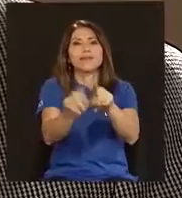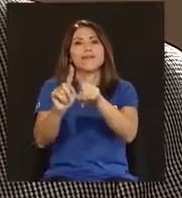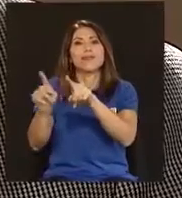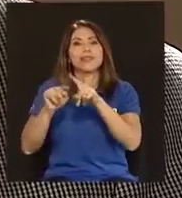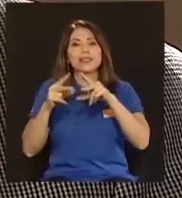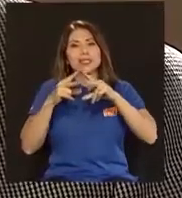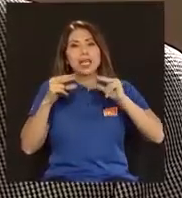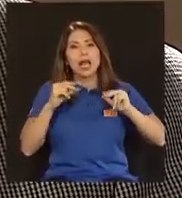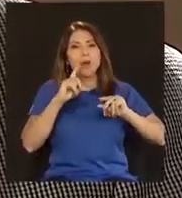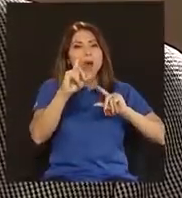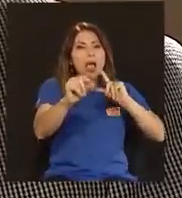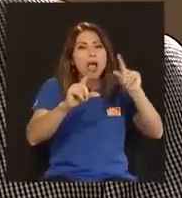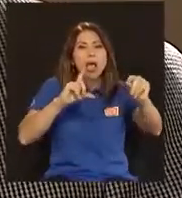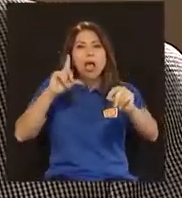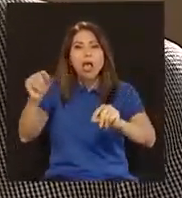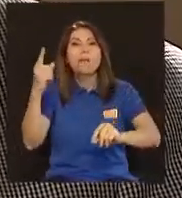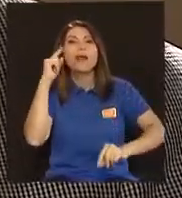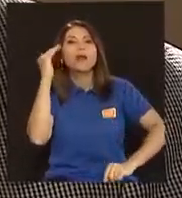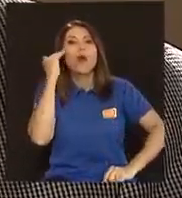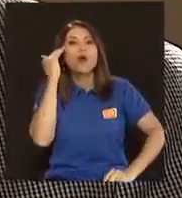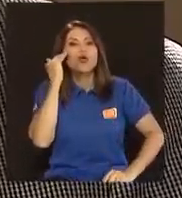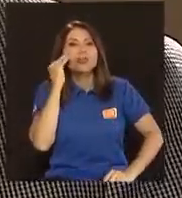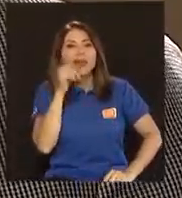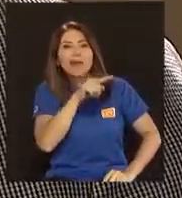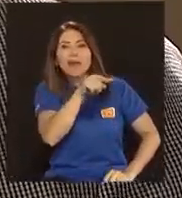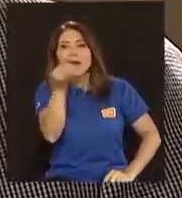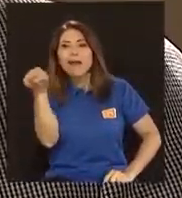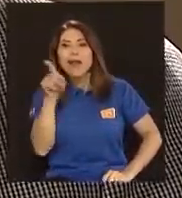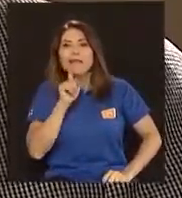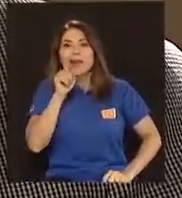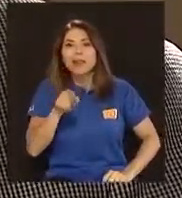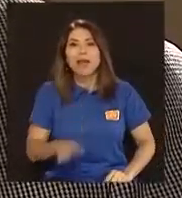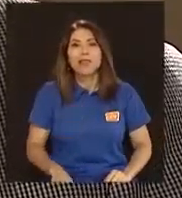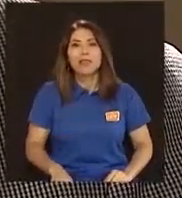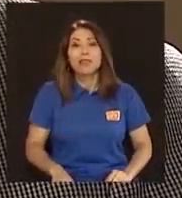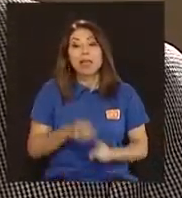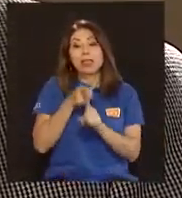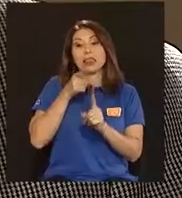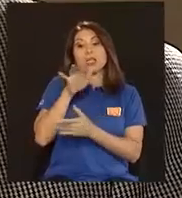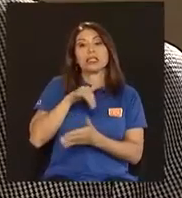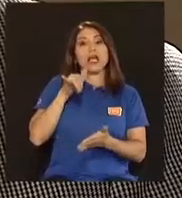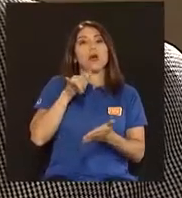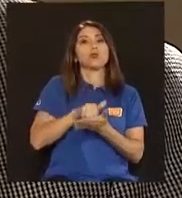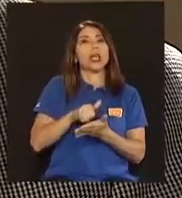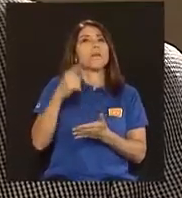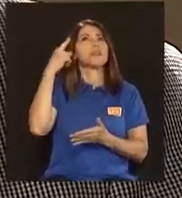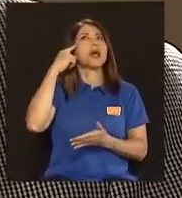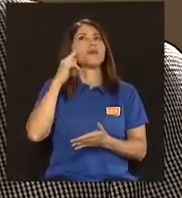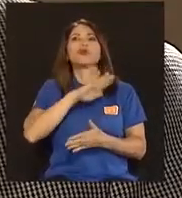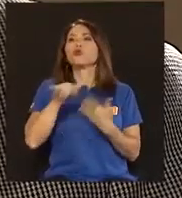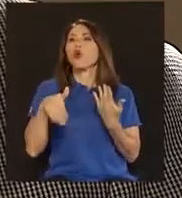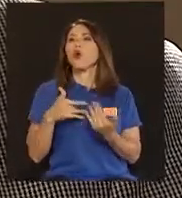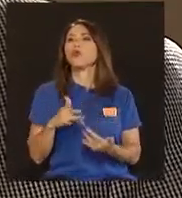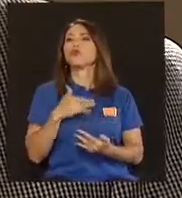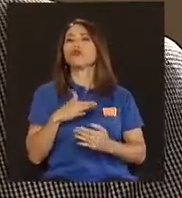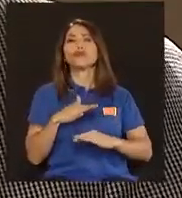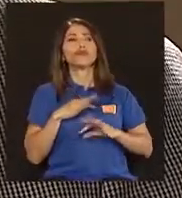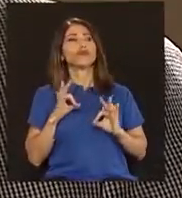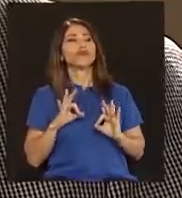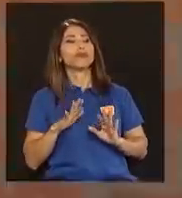la realidad de esa clientela, que no es la que a veces nos imaginamos desde San José, que es muy confortable, ¿verdad? Y entonces,